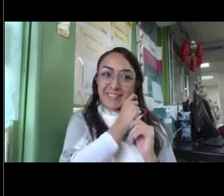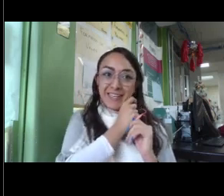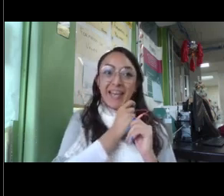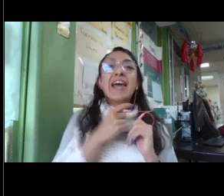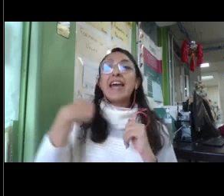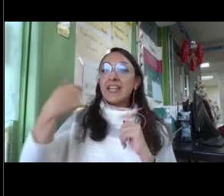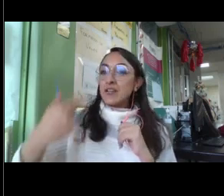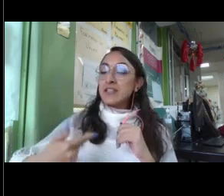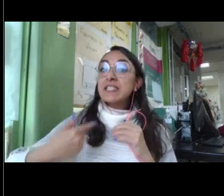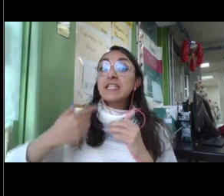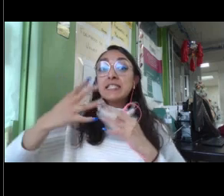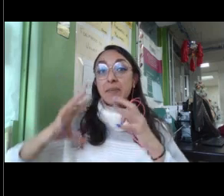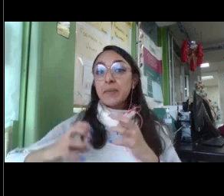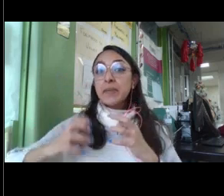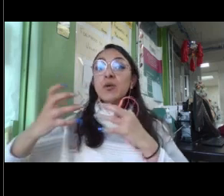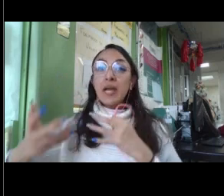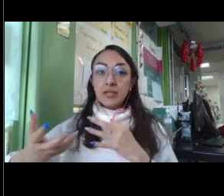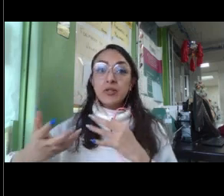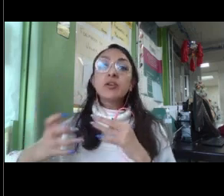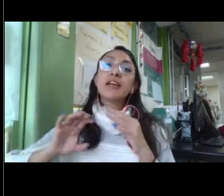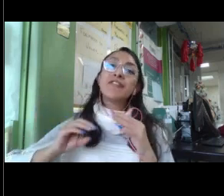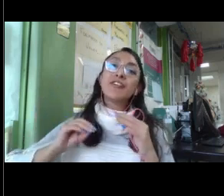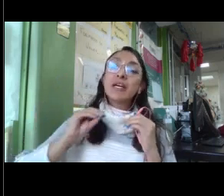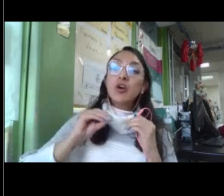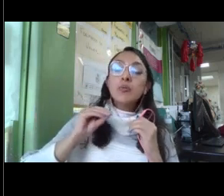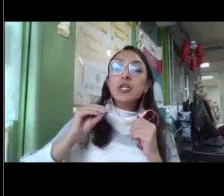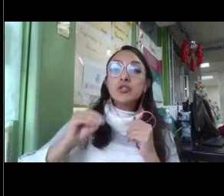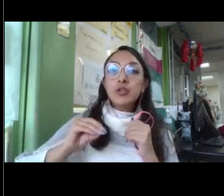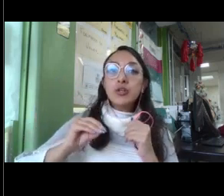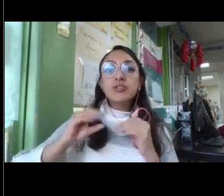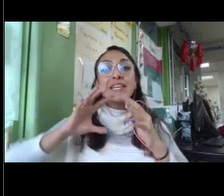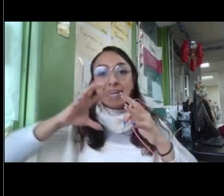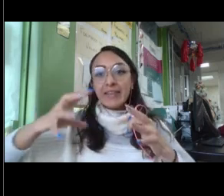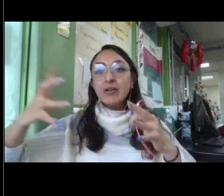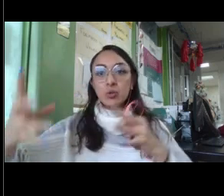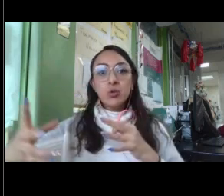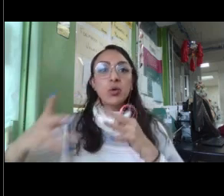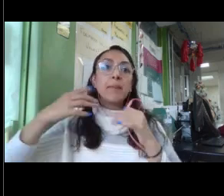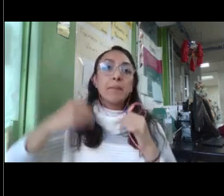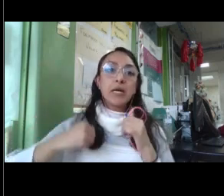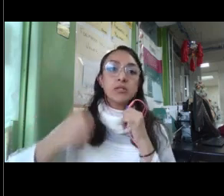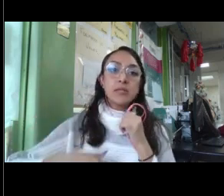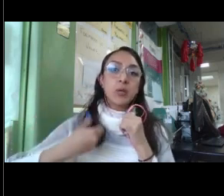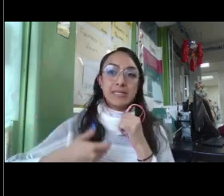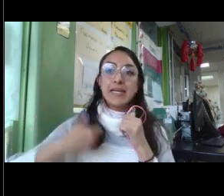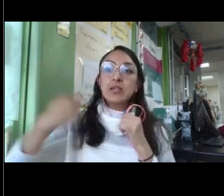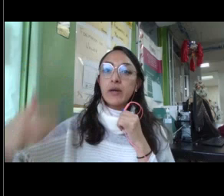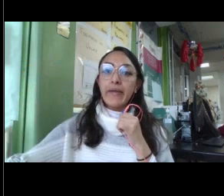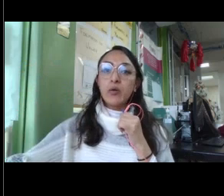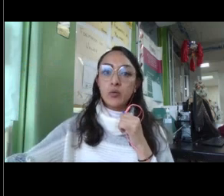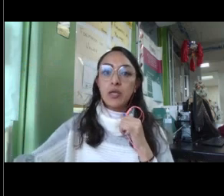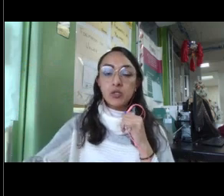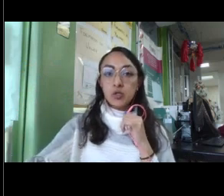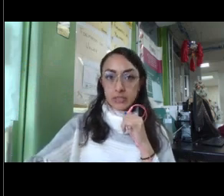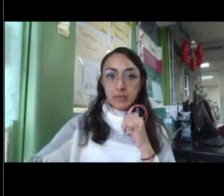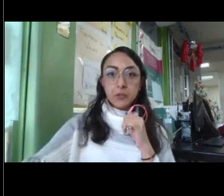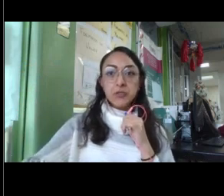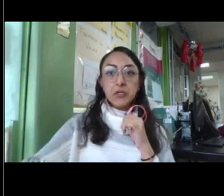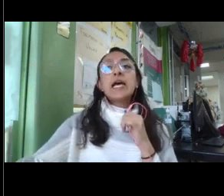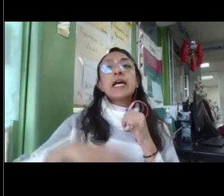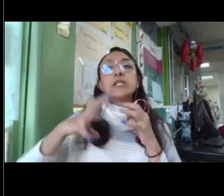aretes. Entonces, se va vinculando con la forma en cómo los sordos de cada cultura van conceptualizando cada uno de